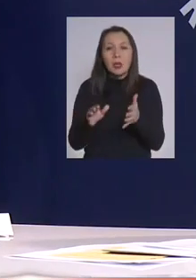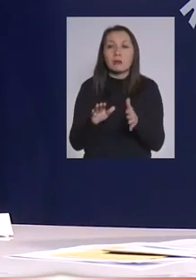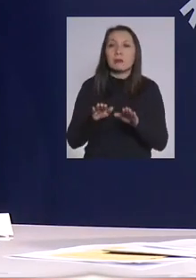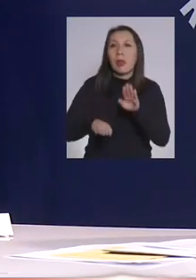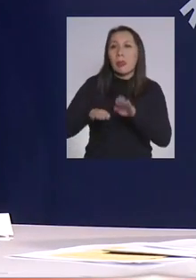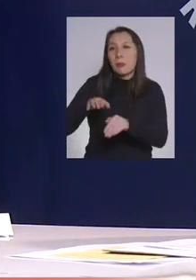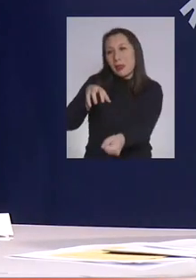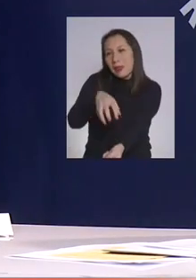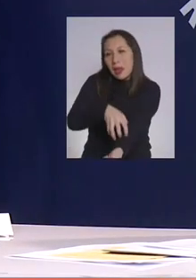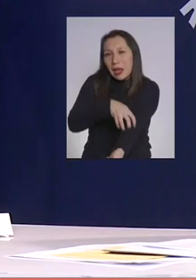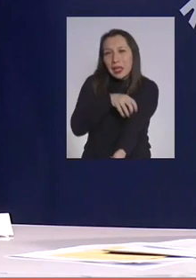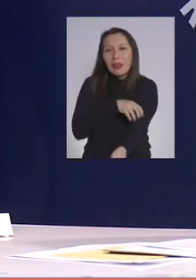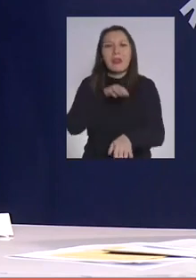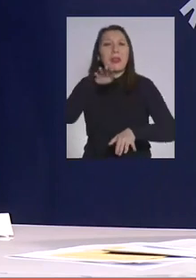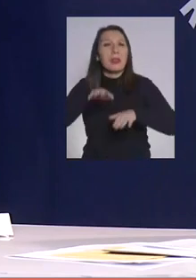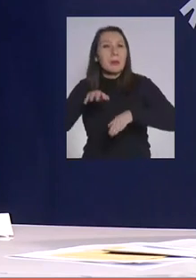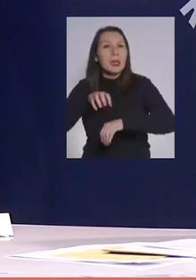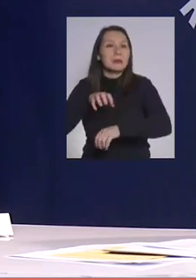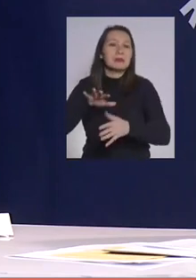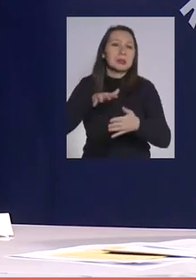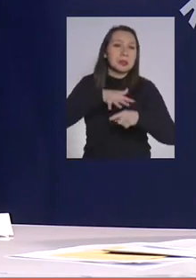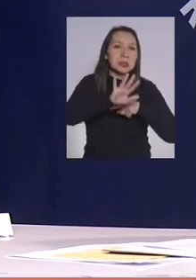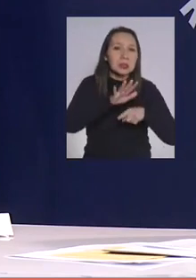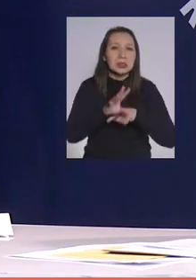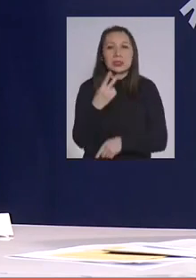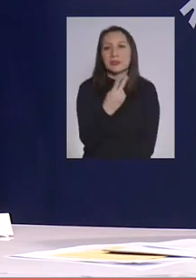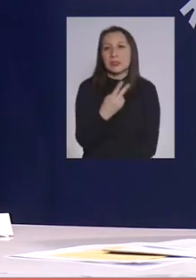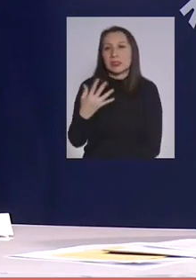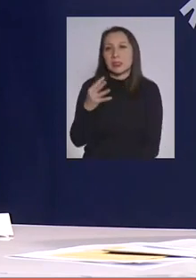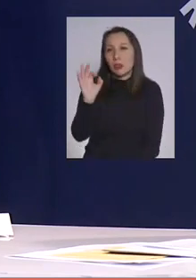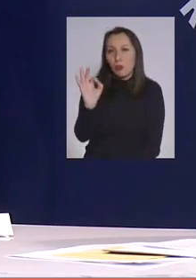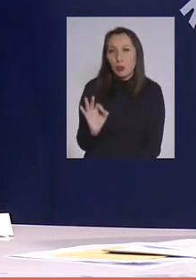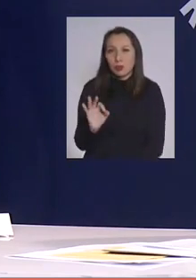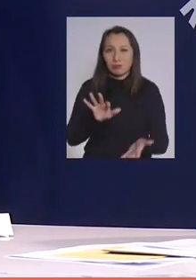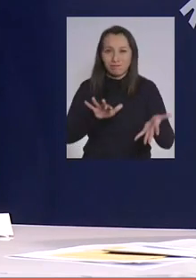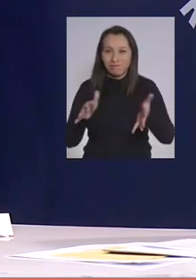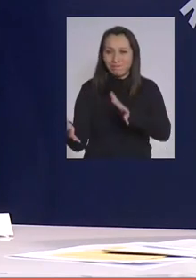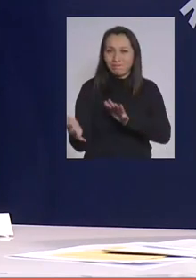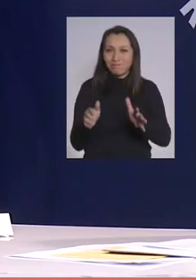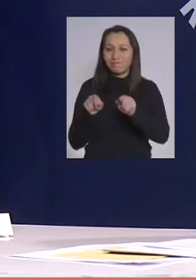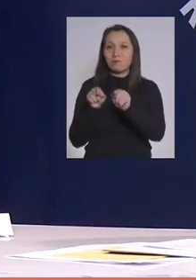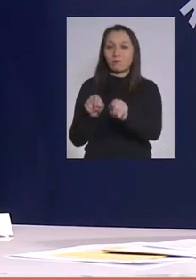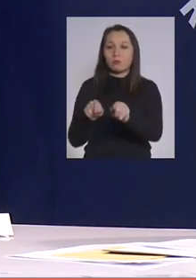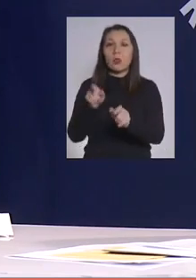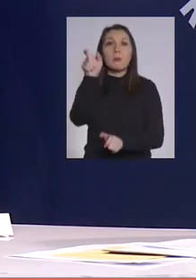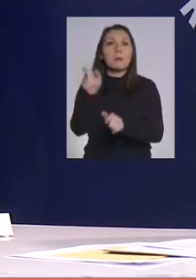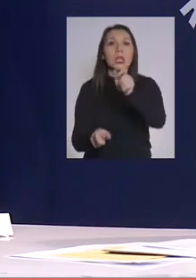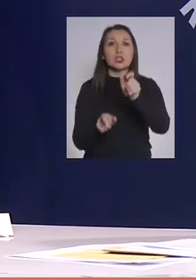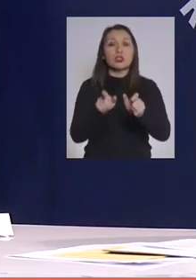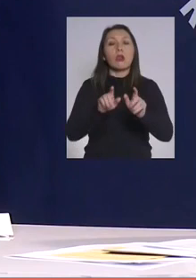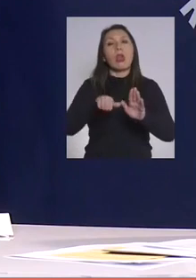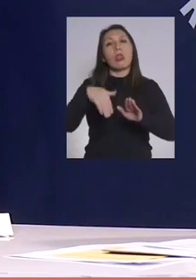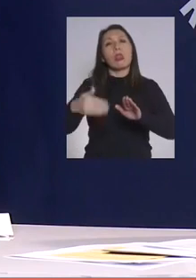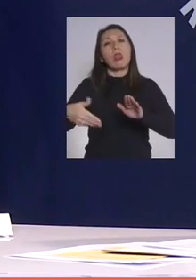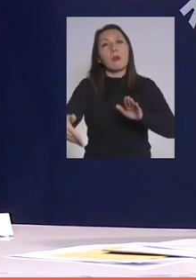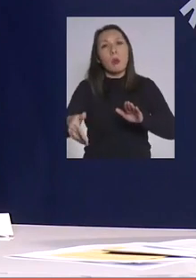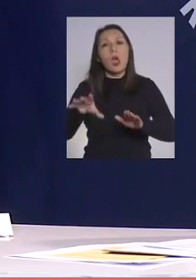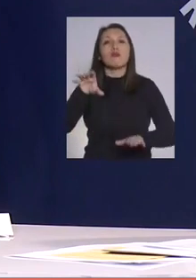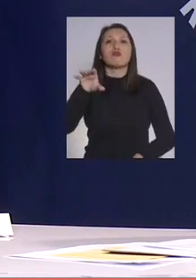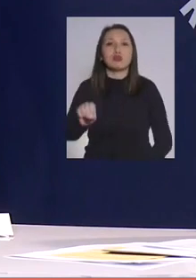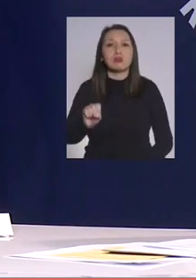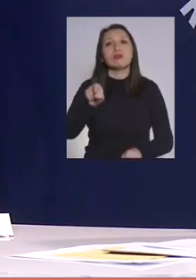las regiones de pendiente entre un 15 y un 25% aproximadamente eran personas que posteriormente fueron